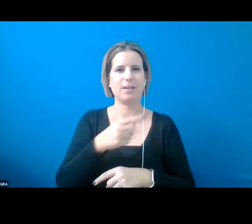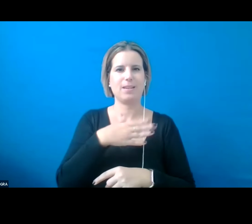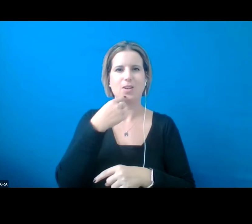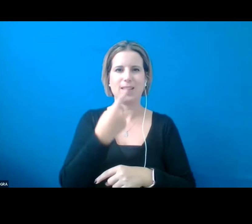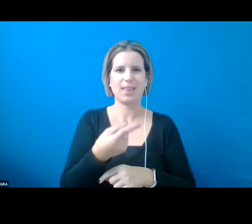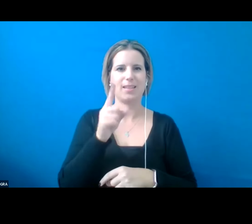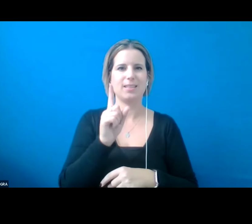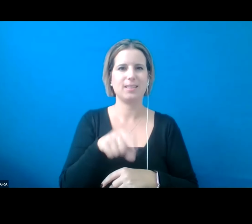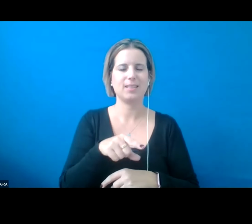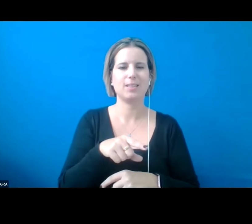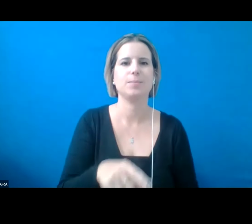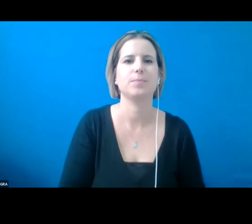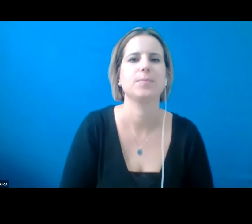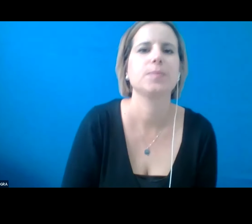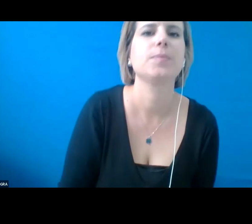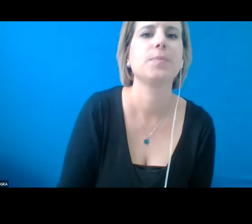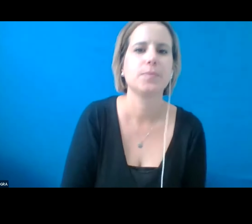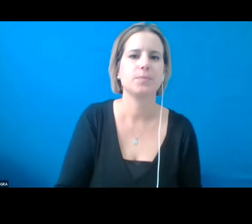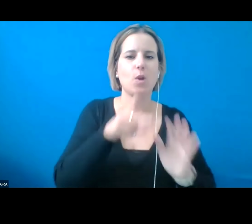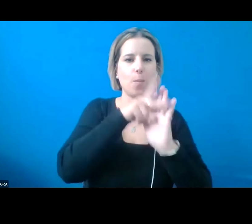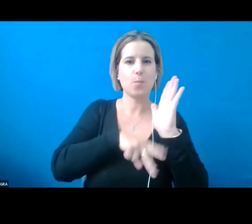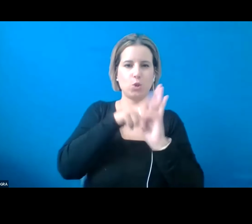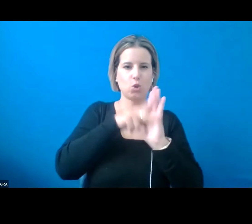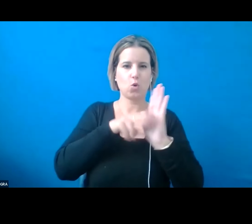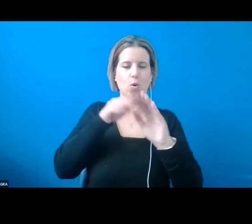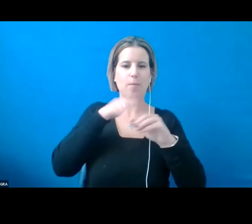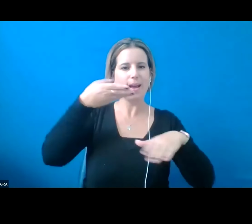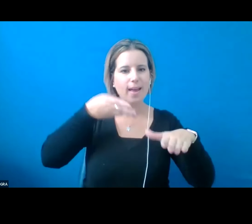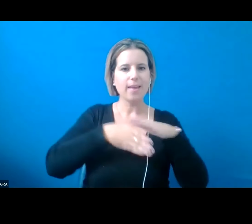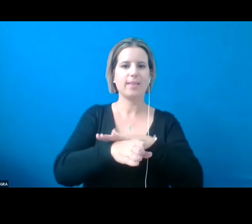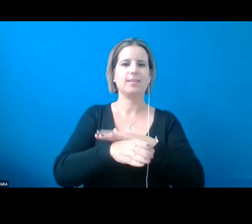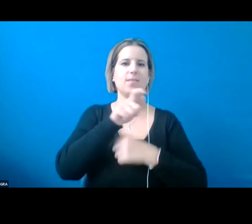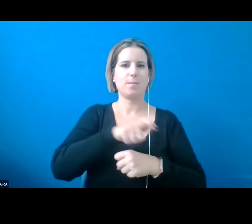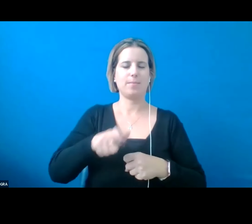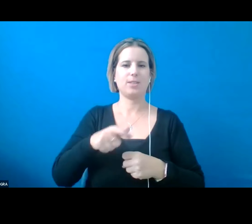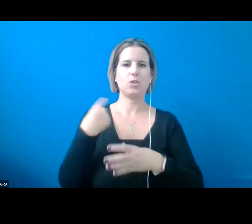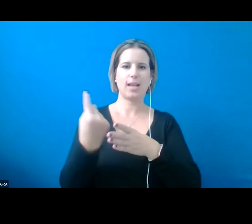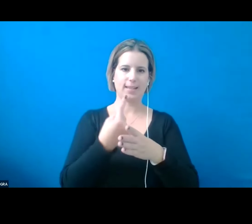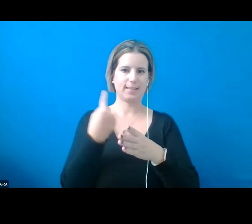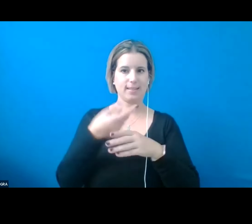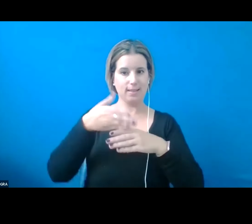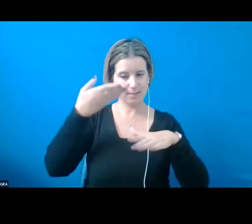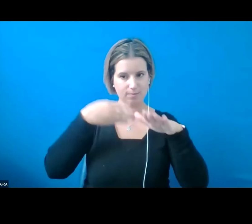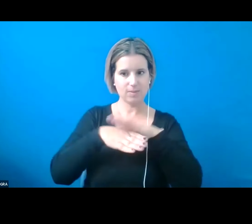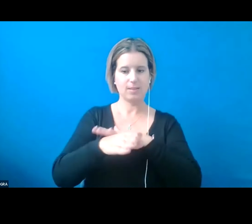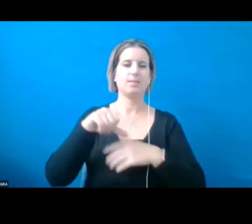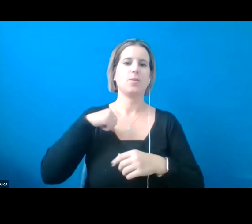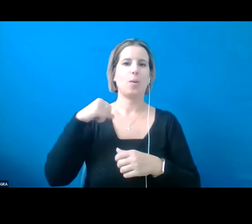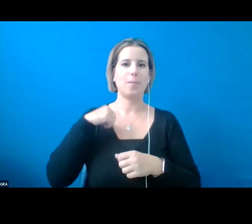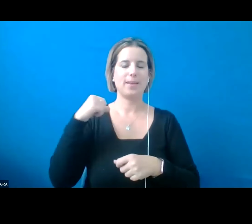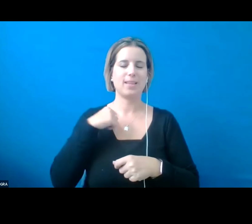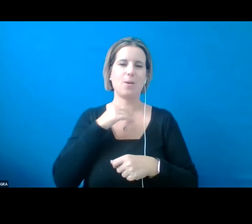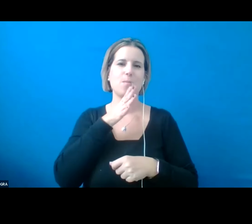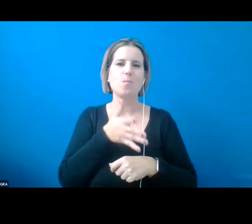al protocolo para mejorar la accesibilidad de las personas con TEA al sistema sanitario porque eso